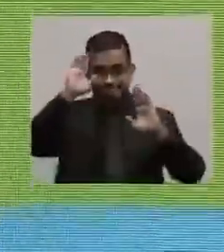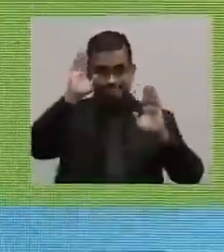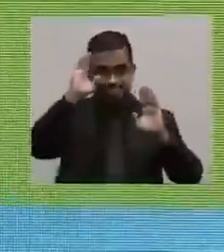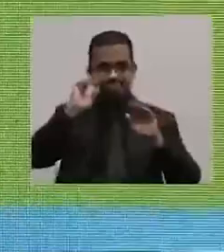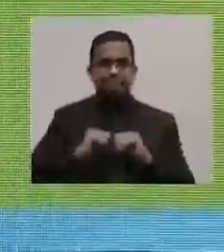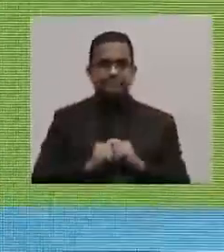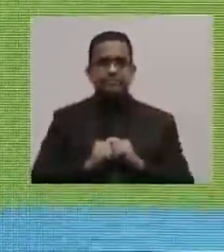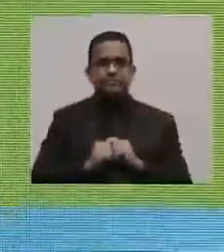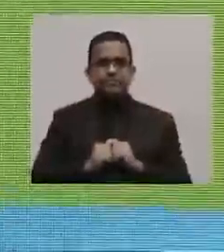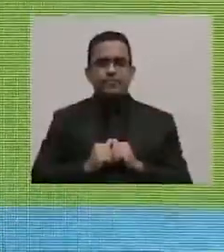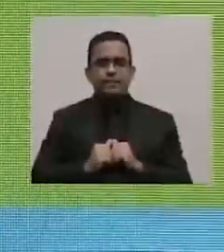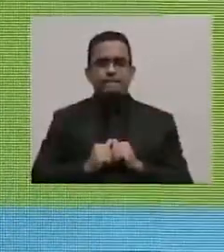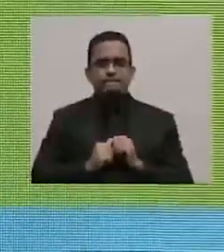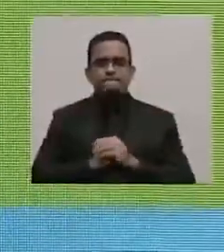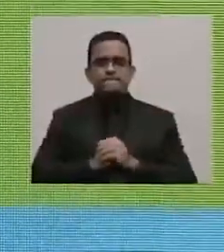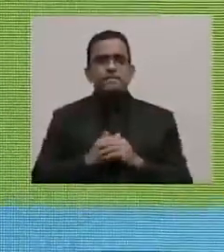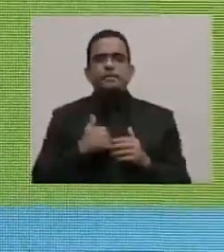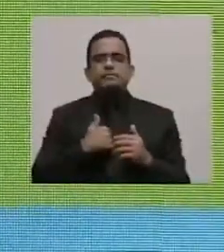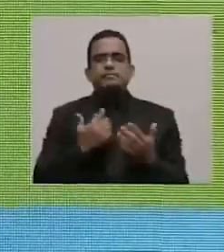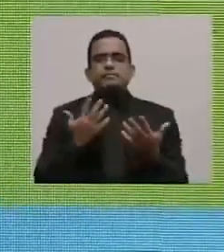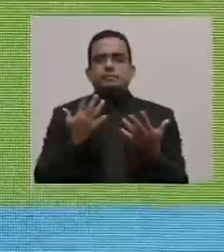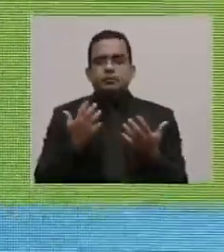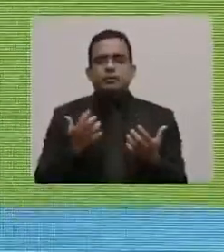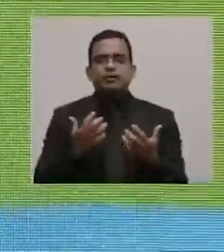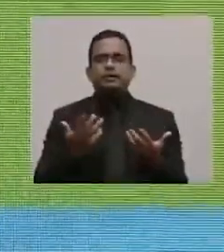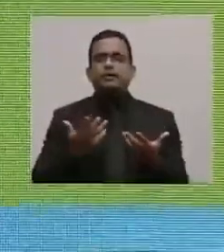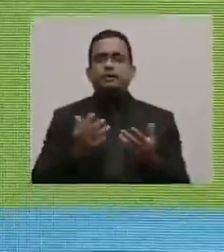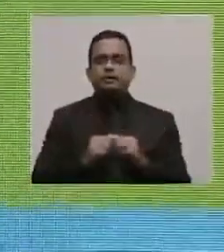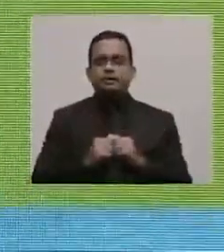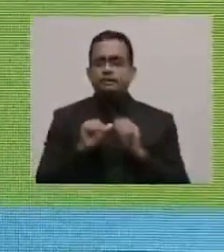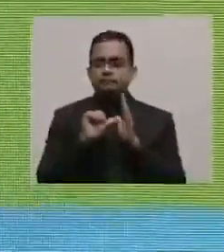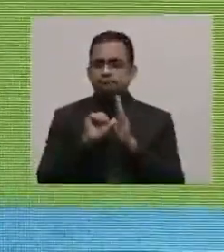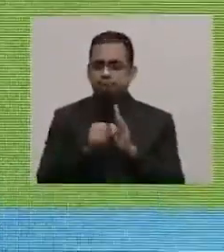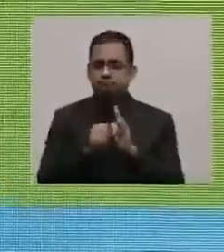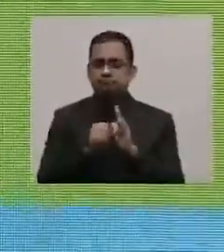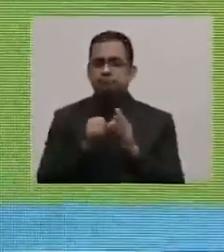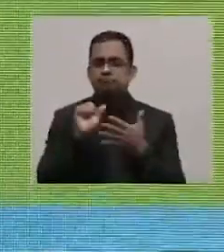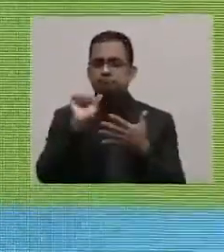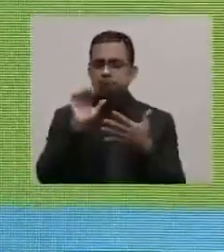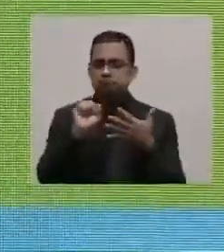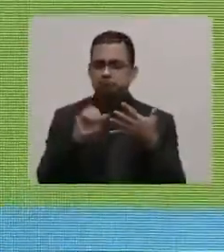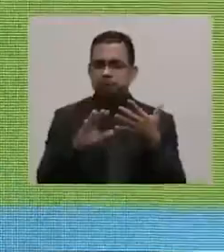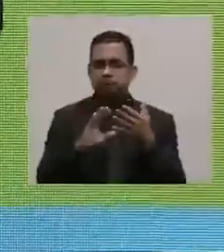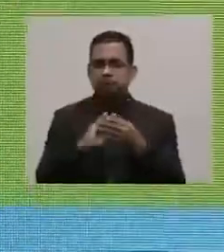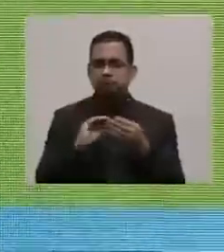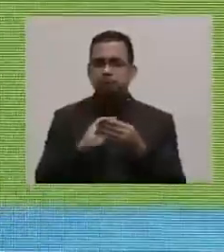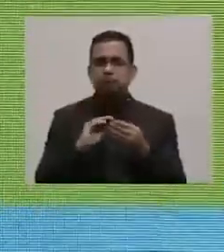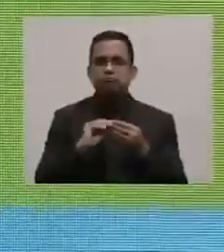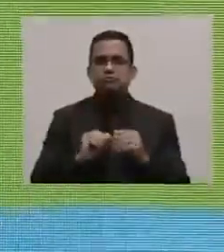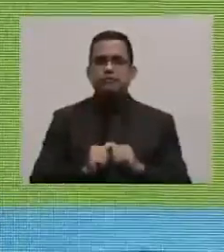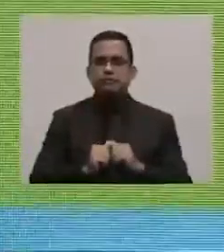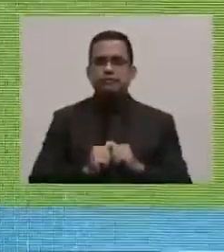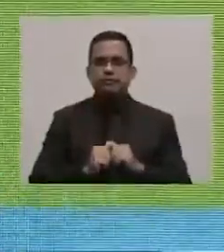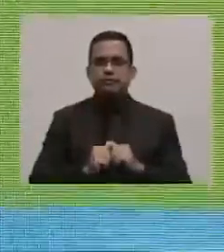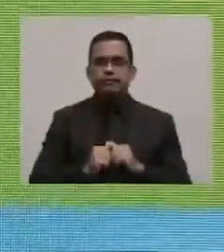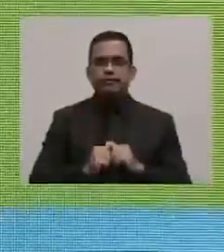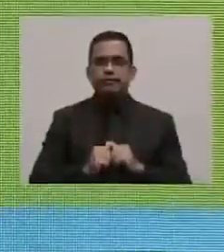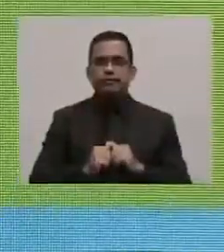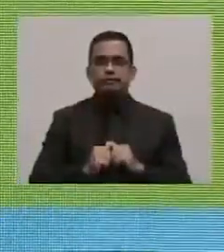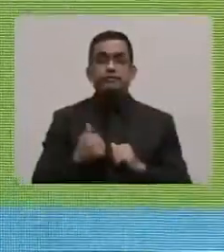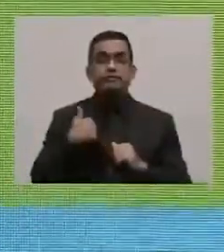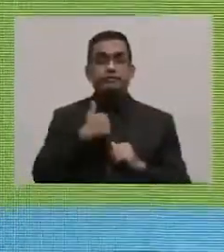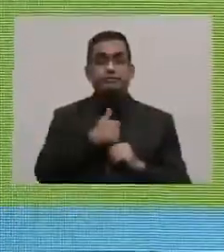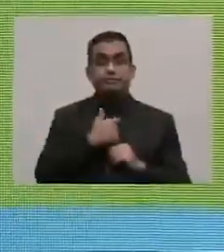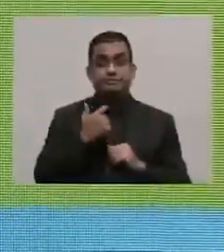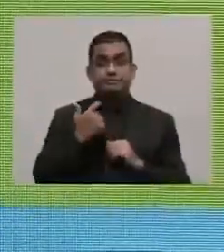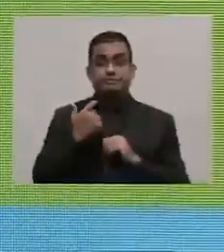Puntualmente, quiero destacar algunas palabras que en principio estaban